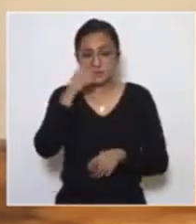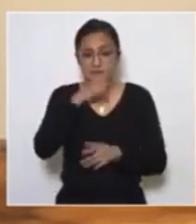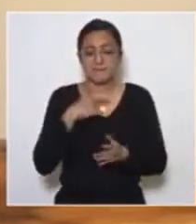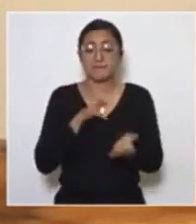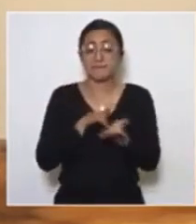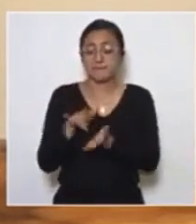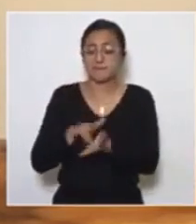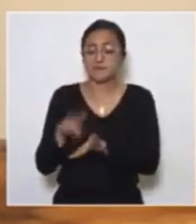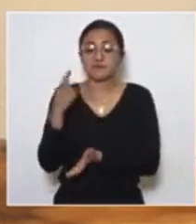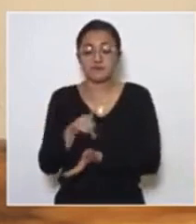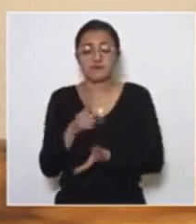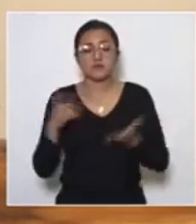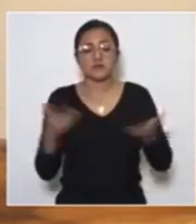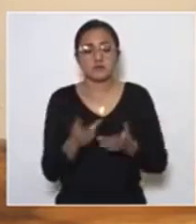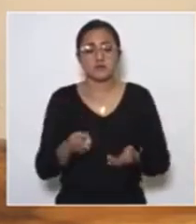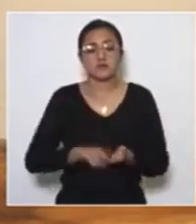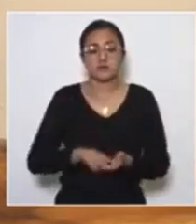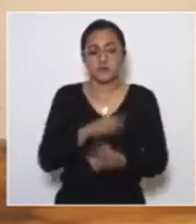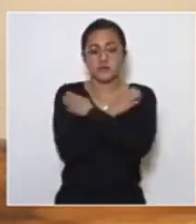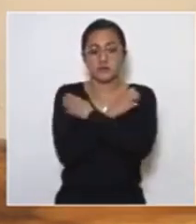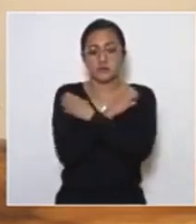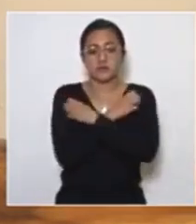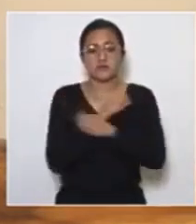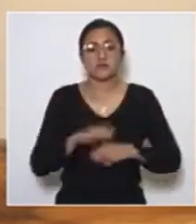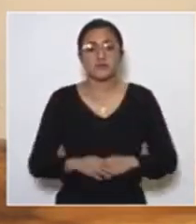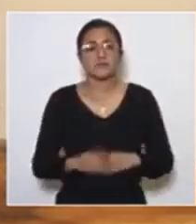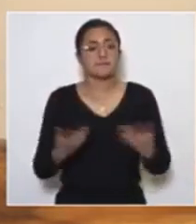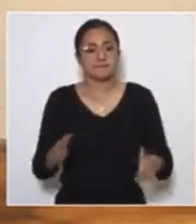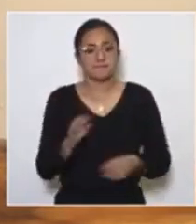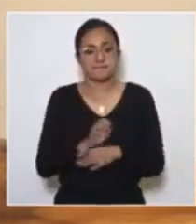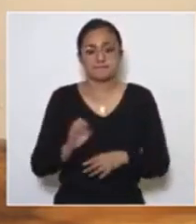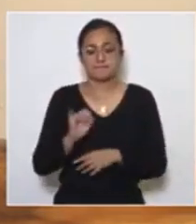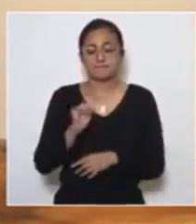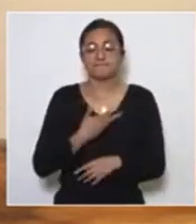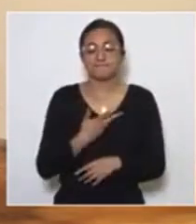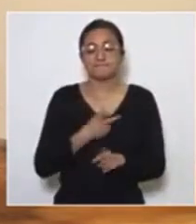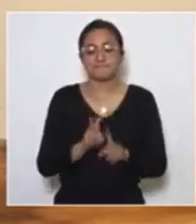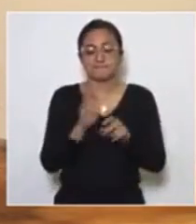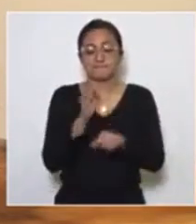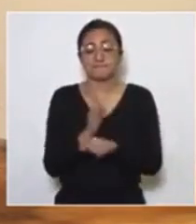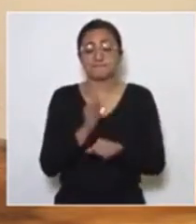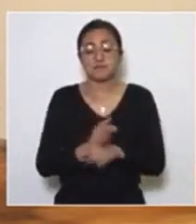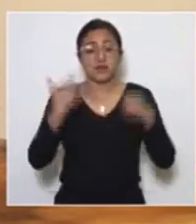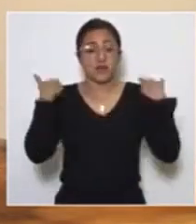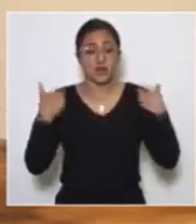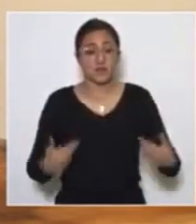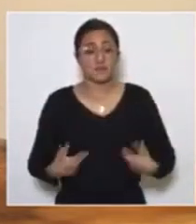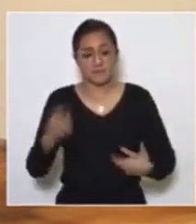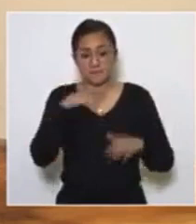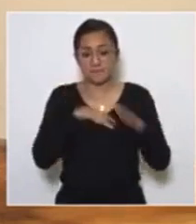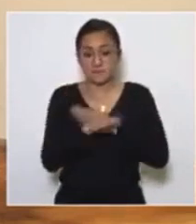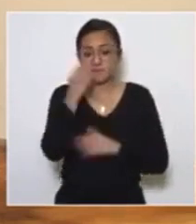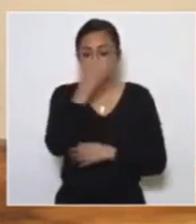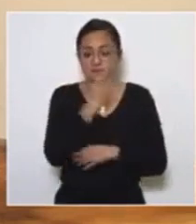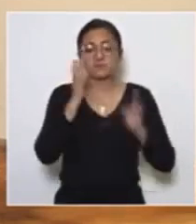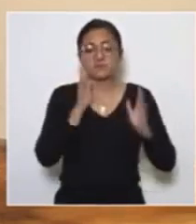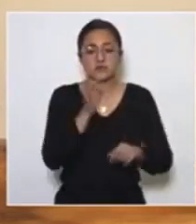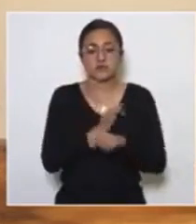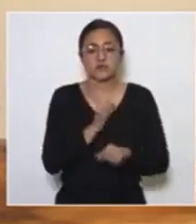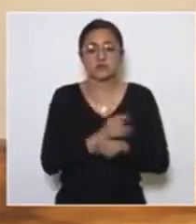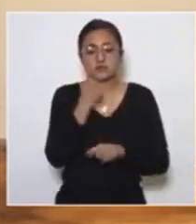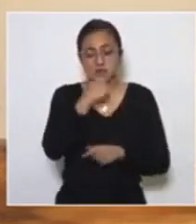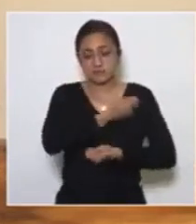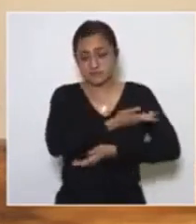apoyo a la infraestructura educativa. Entonces, sí tenemos el tema de los uniformes, que ya está en marcha para